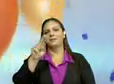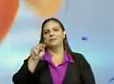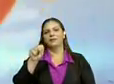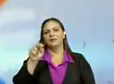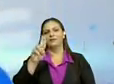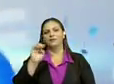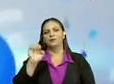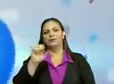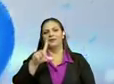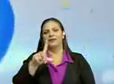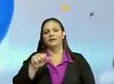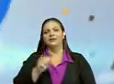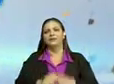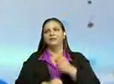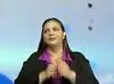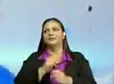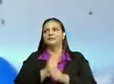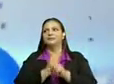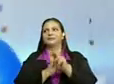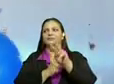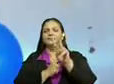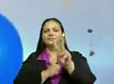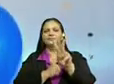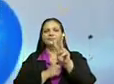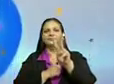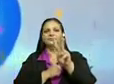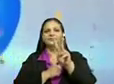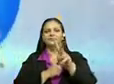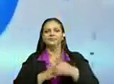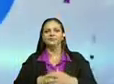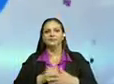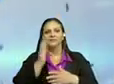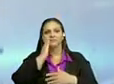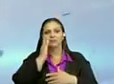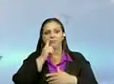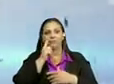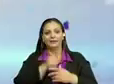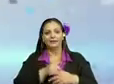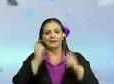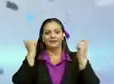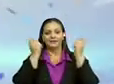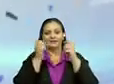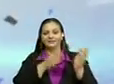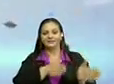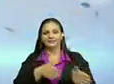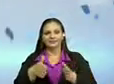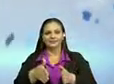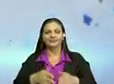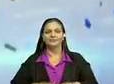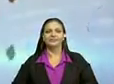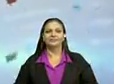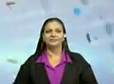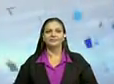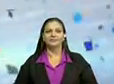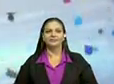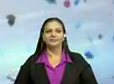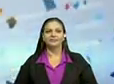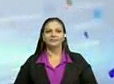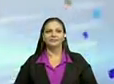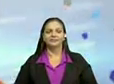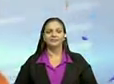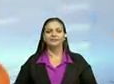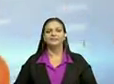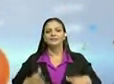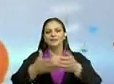¡Feliz cumpleaños, Emanuel, 12 añitos! Hoy tus papi botan la casa por la ventana. Hoy hay torta, arroz